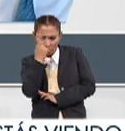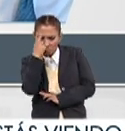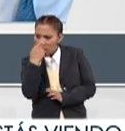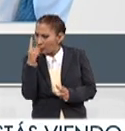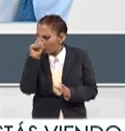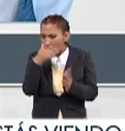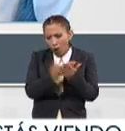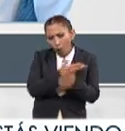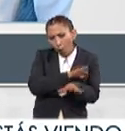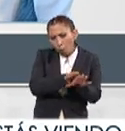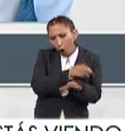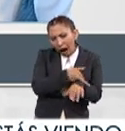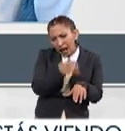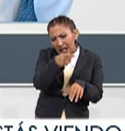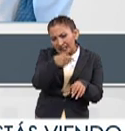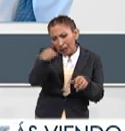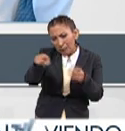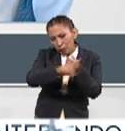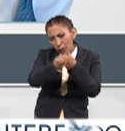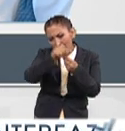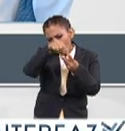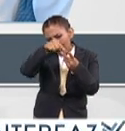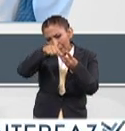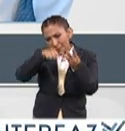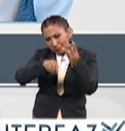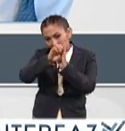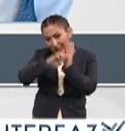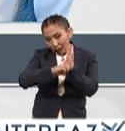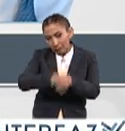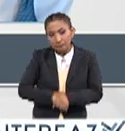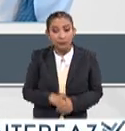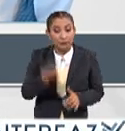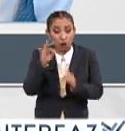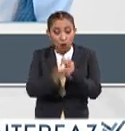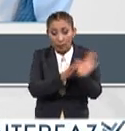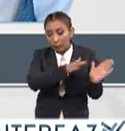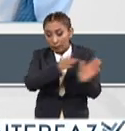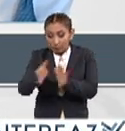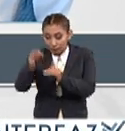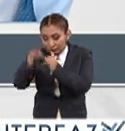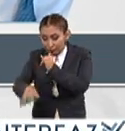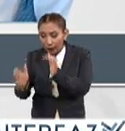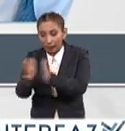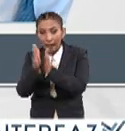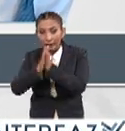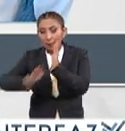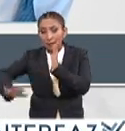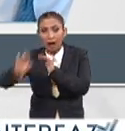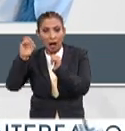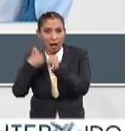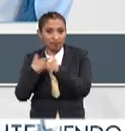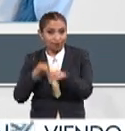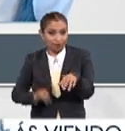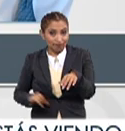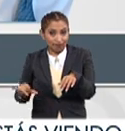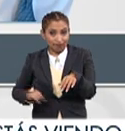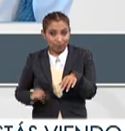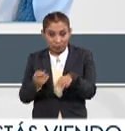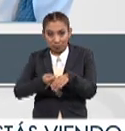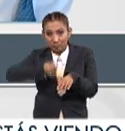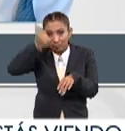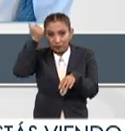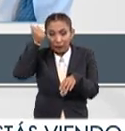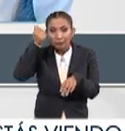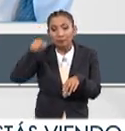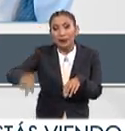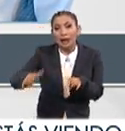y propongan soluciones a esos casos desde el punto de vista ético. Y al final cerramos con la participación de algo muy interesante por primera